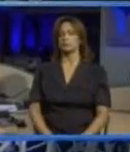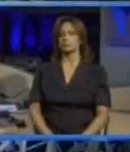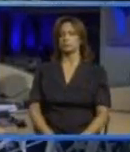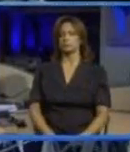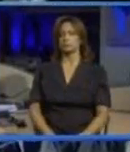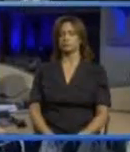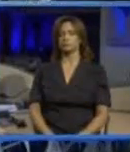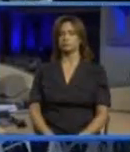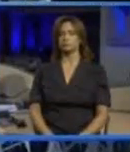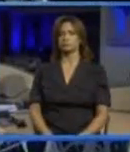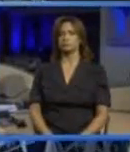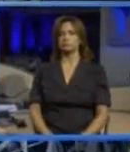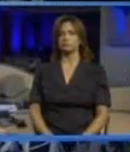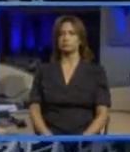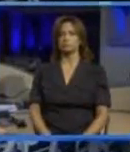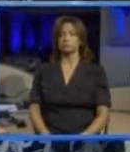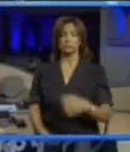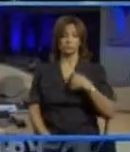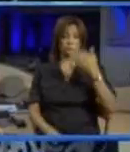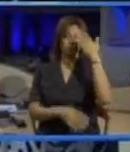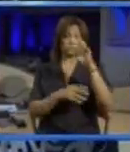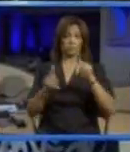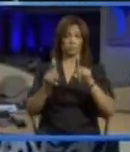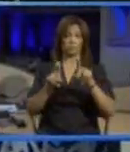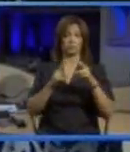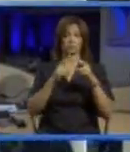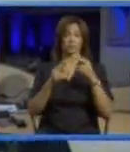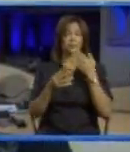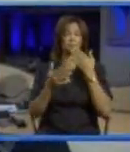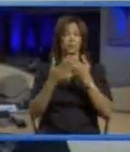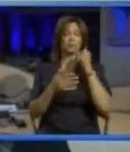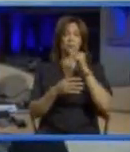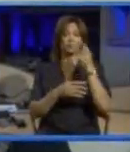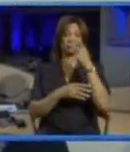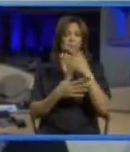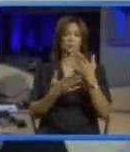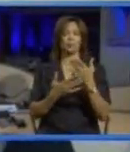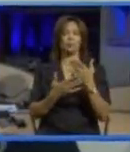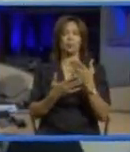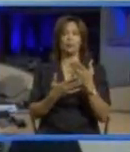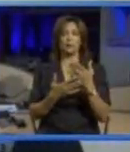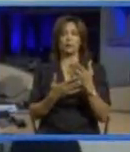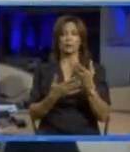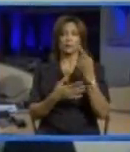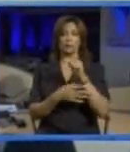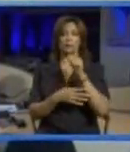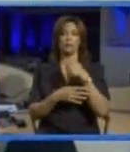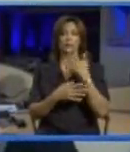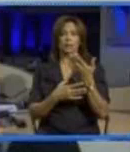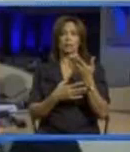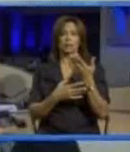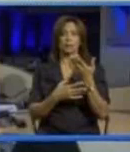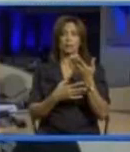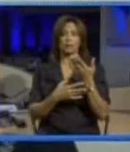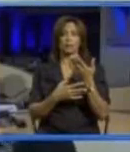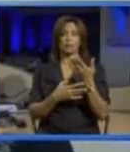grande. Ay, yo ya la conocía también, la muchacha, ya. Lo único que me dijo, papi, ven. Ven, porque yo sé que tú cuidas a